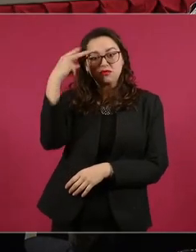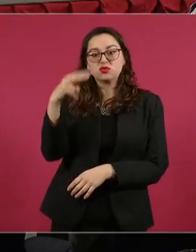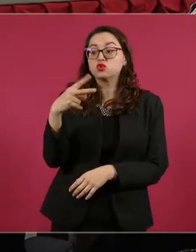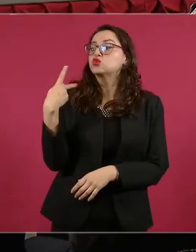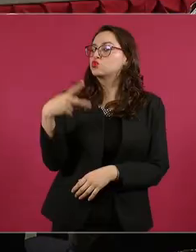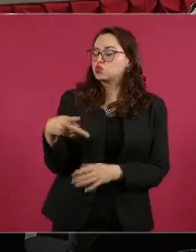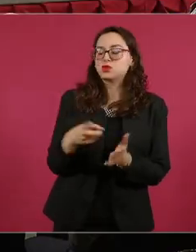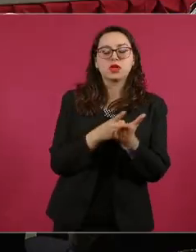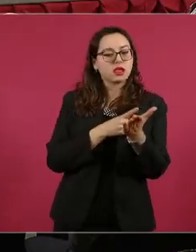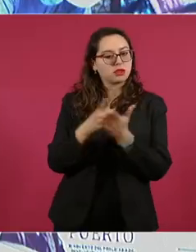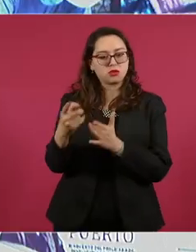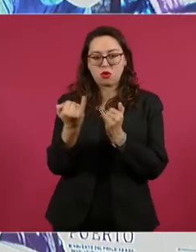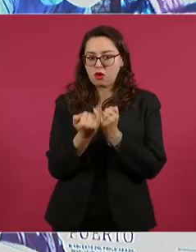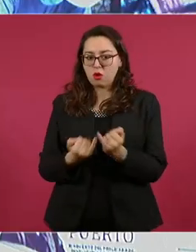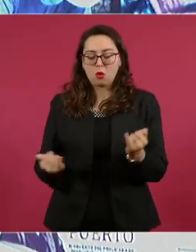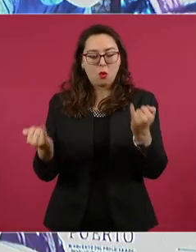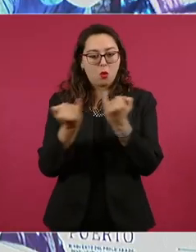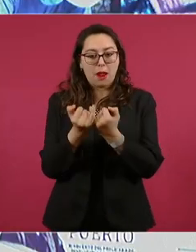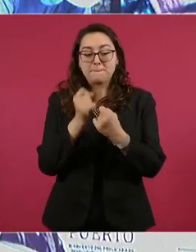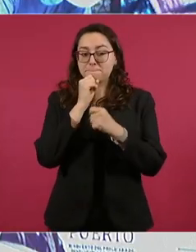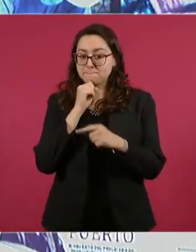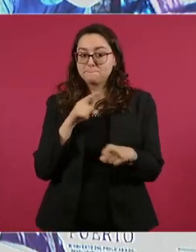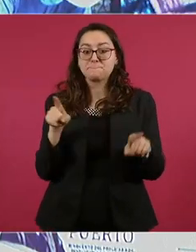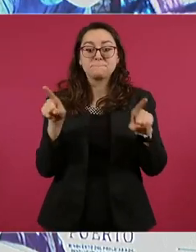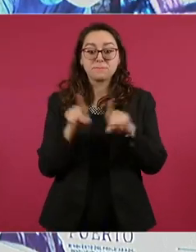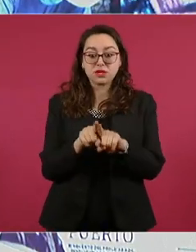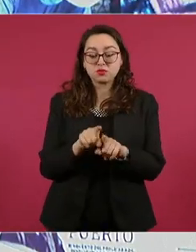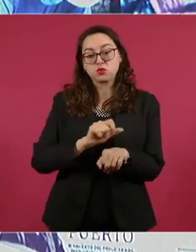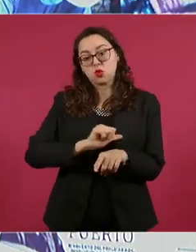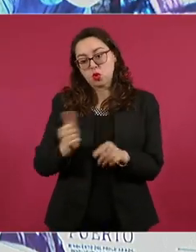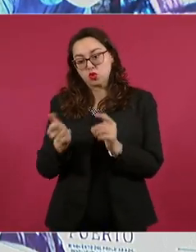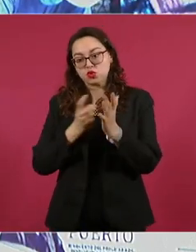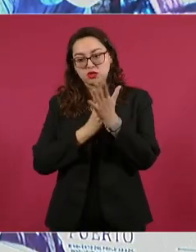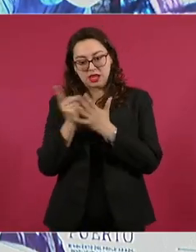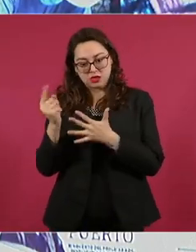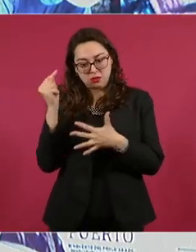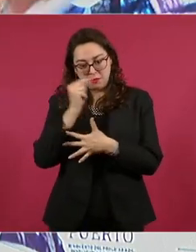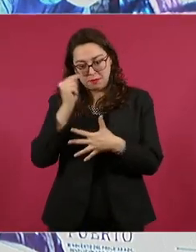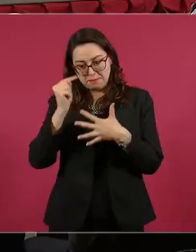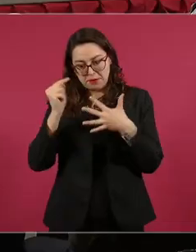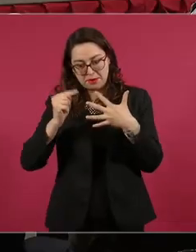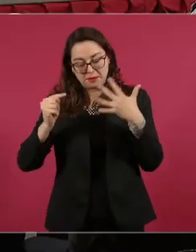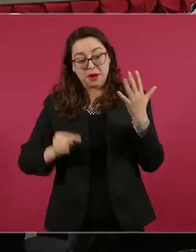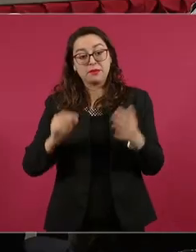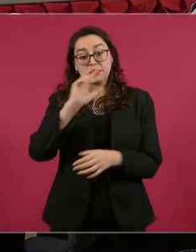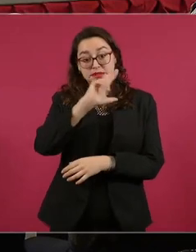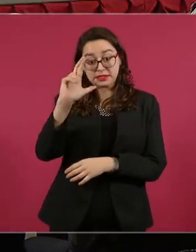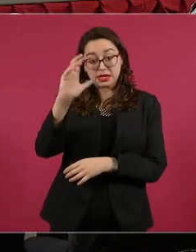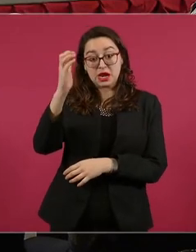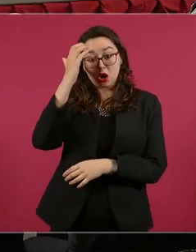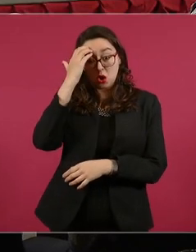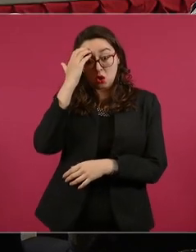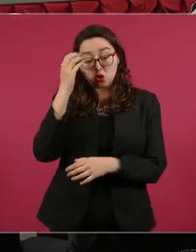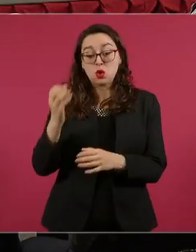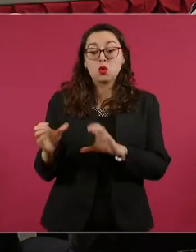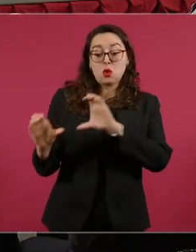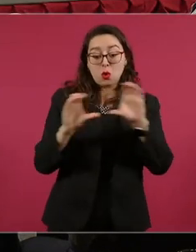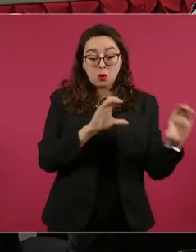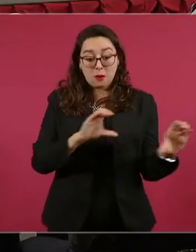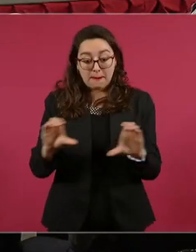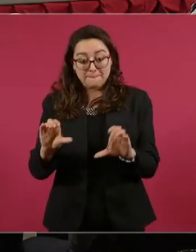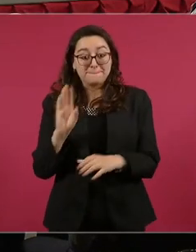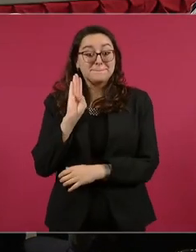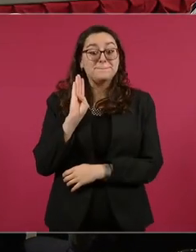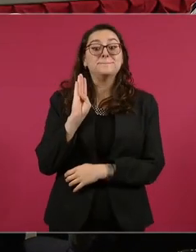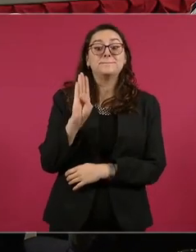derecho público y se reconocen derechos específicos. También se está creando un nuevo apartado B, en donde